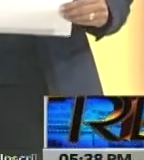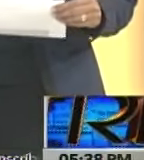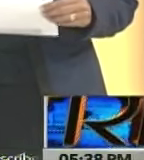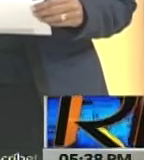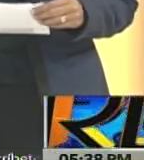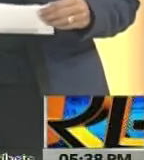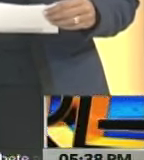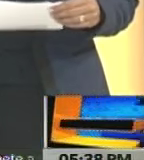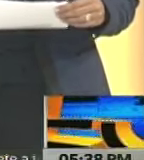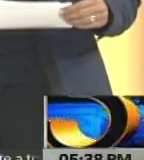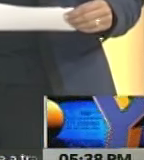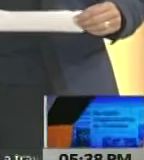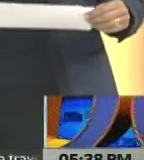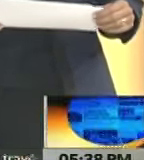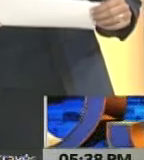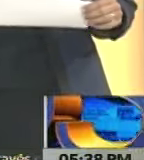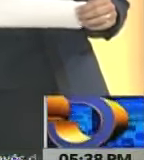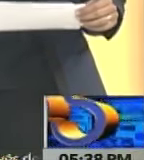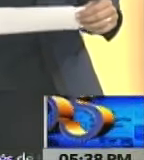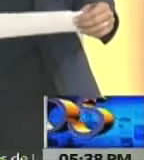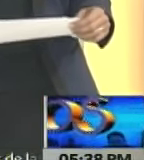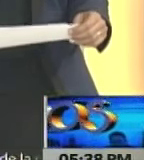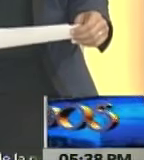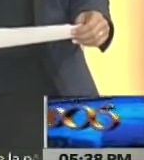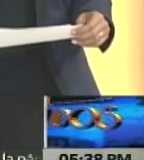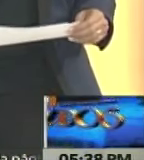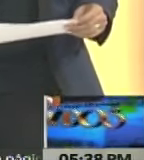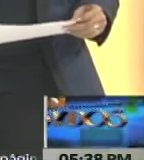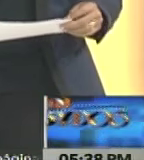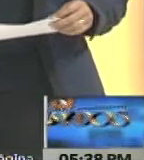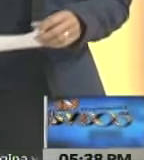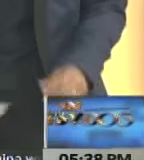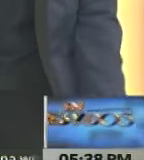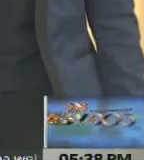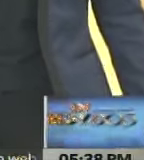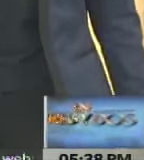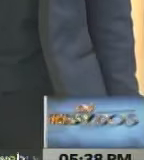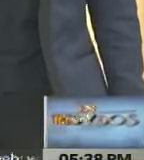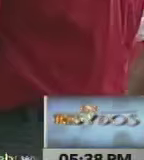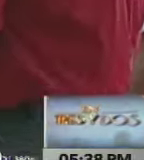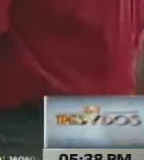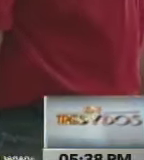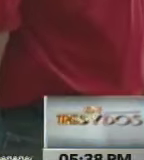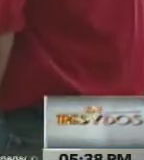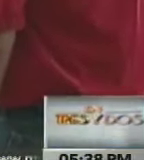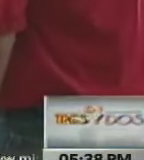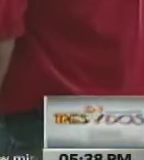Vamos a interrumpir este programa. Está la compañera Gisette Cabrera desde el estado Zulia con mayor información.